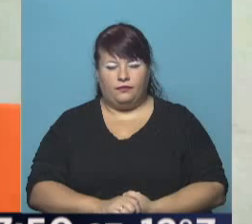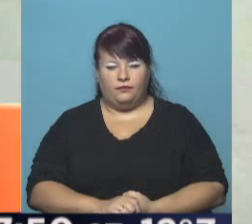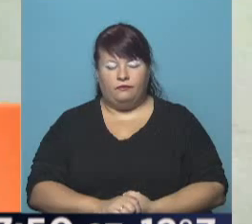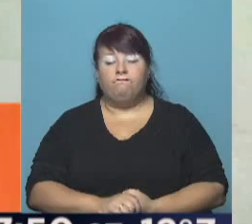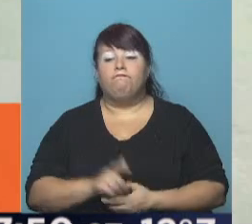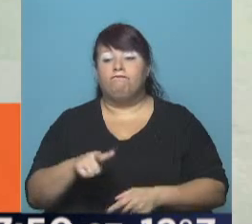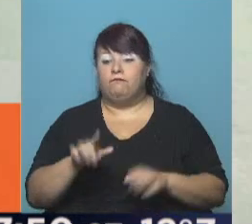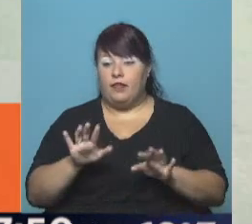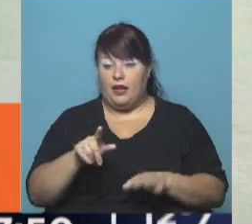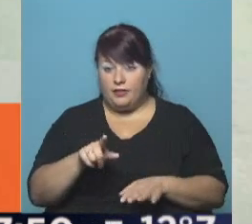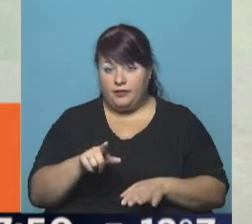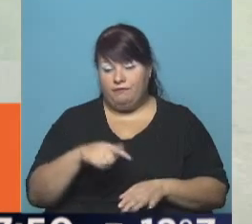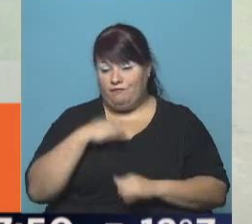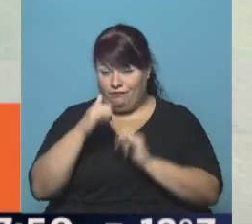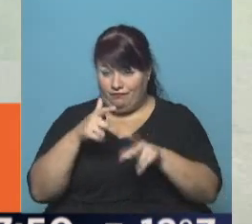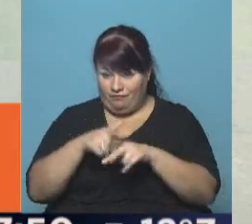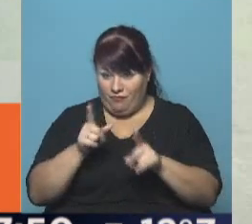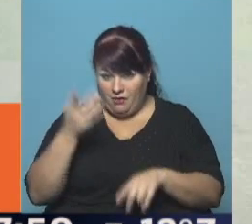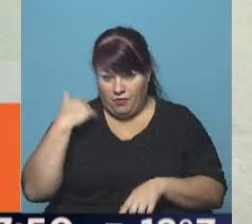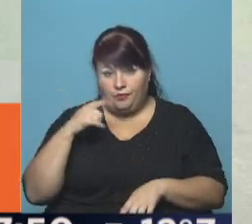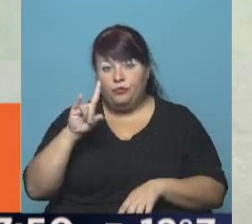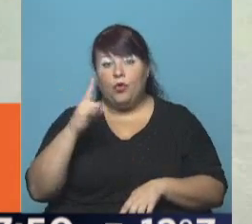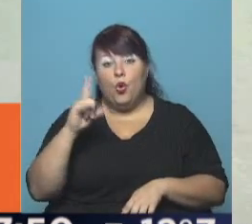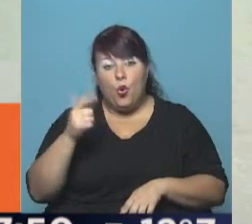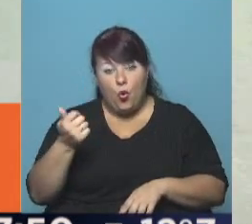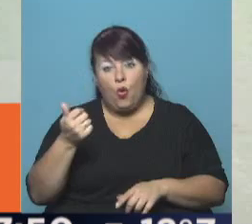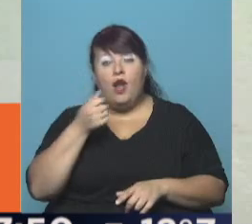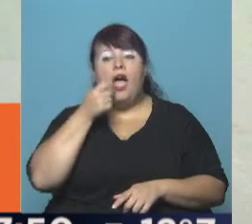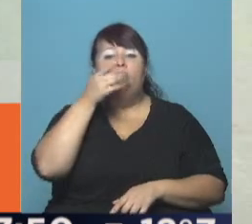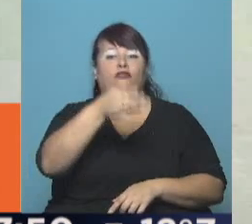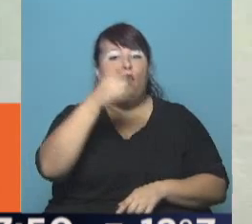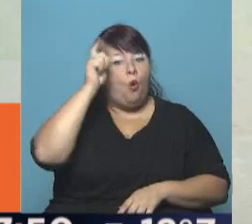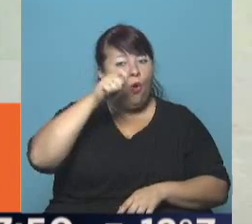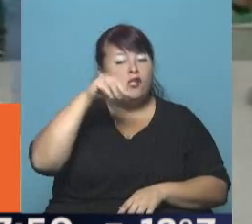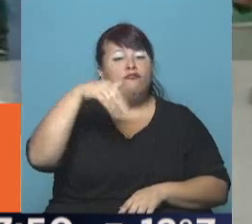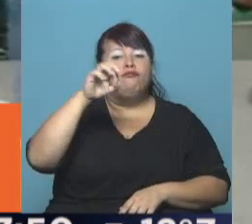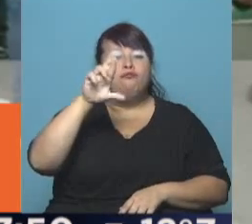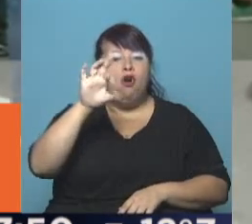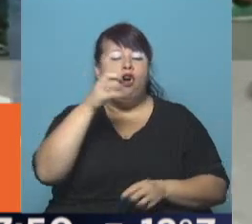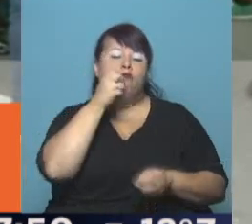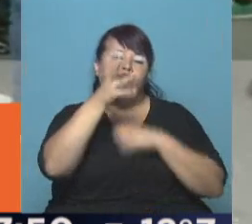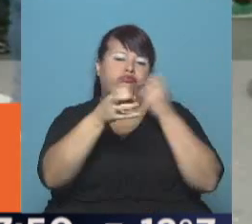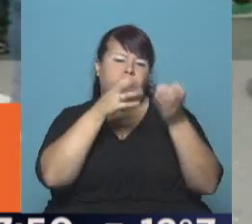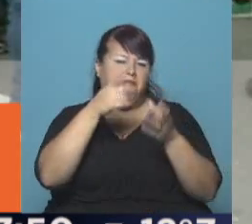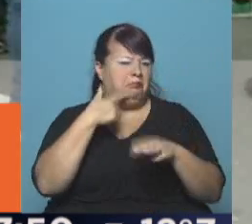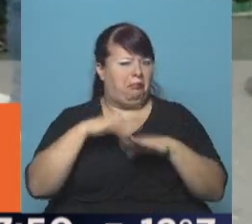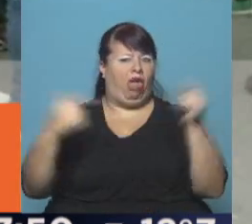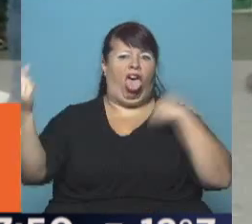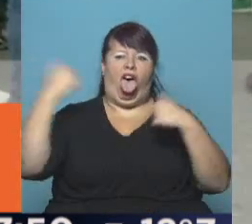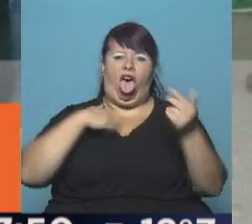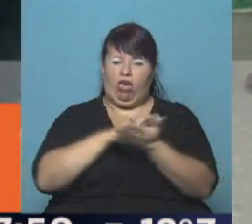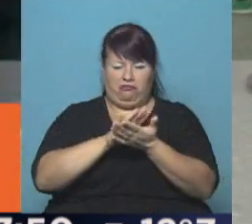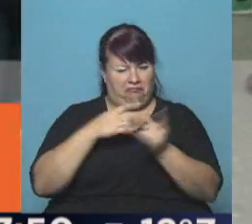De esta manera, decíamos, Lula da Silva declaró ante el juez Sergio Moro, niega las acusaciones de